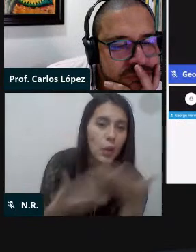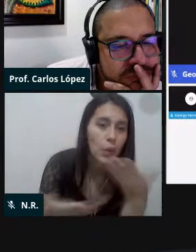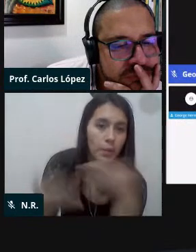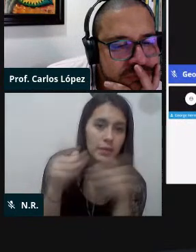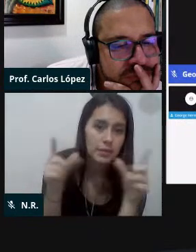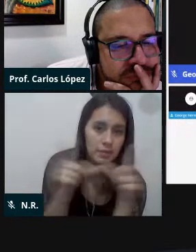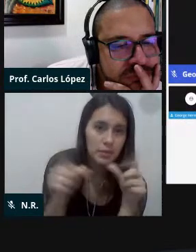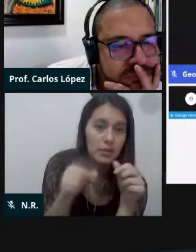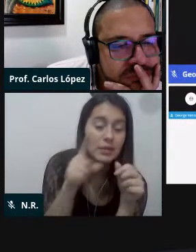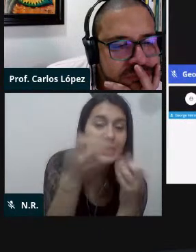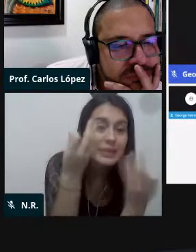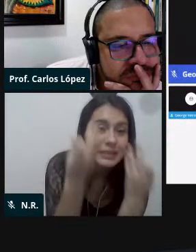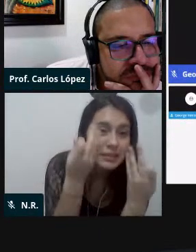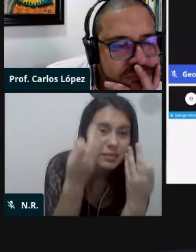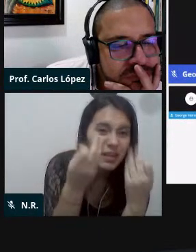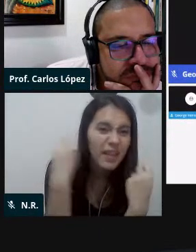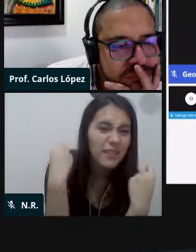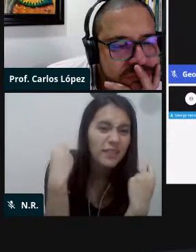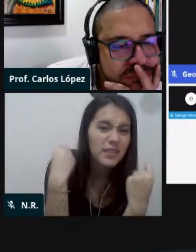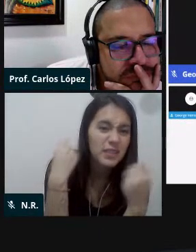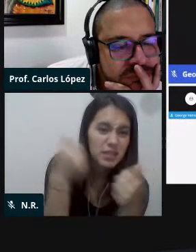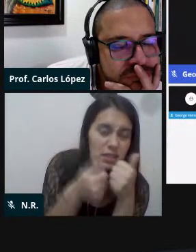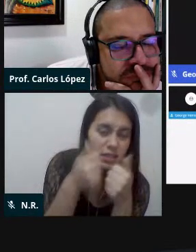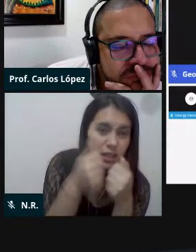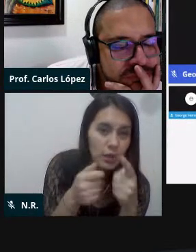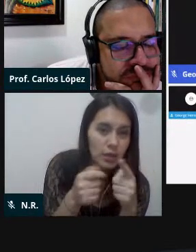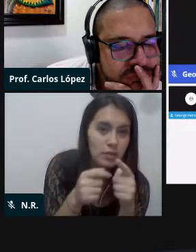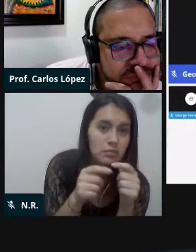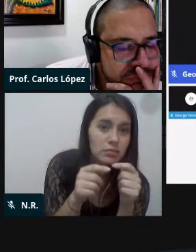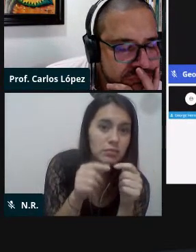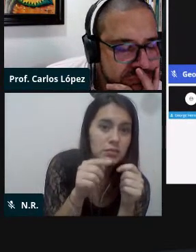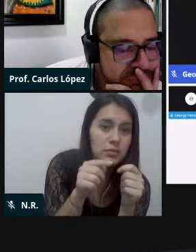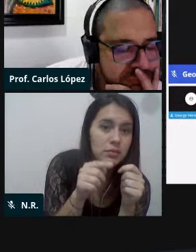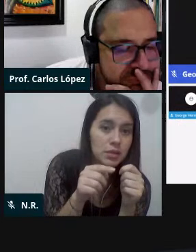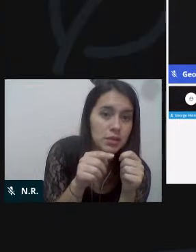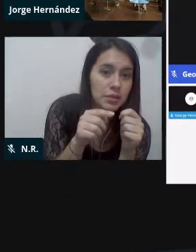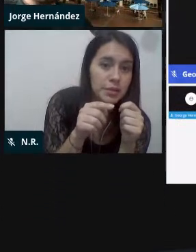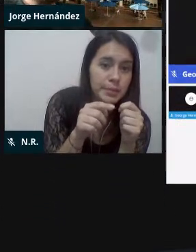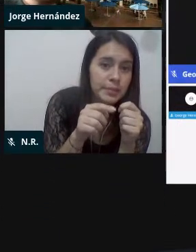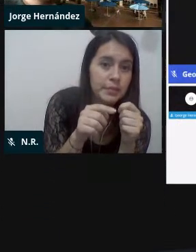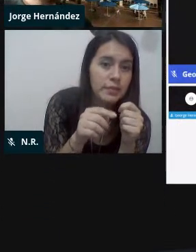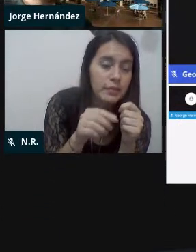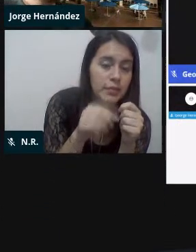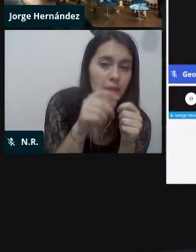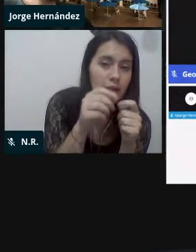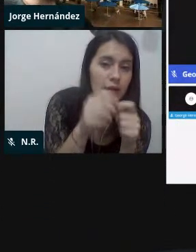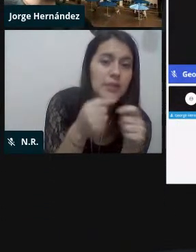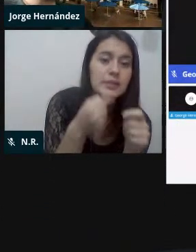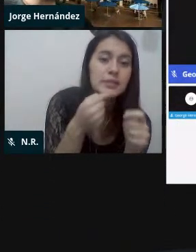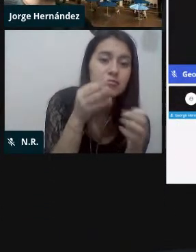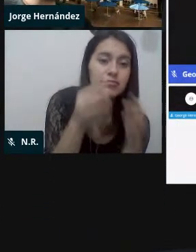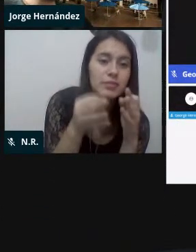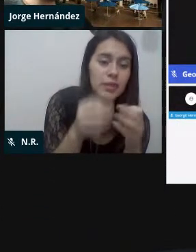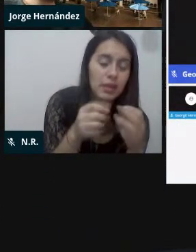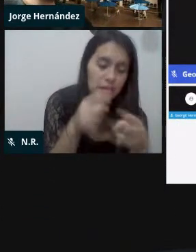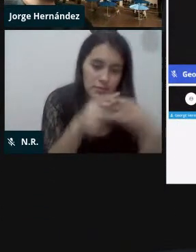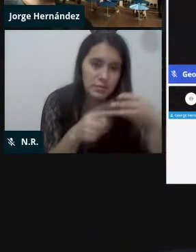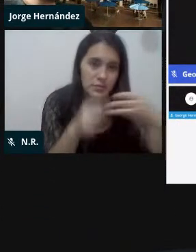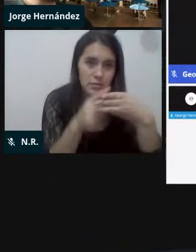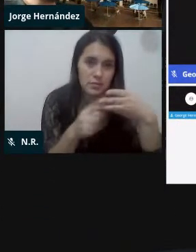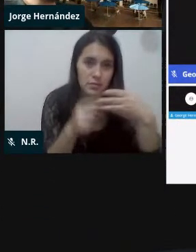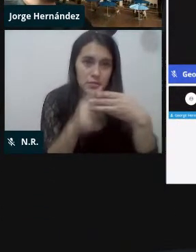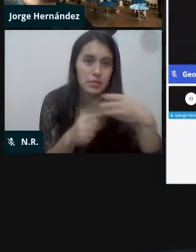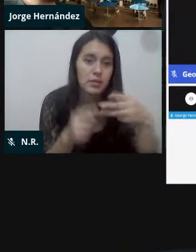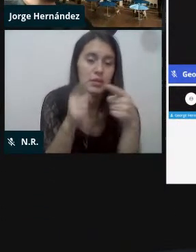Pantalla. Cuando ustedes le dan clic, va a aparecerles una ventana emergente con tres opciones.